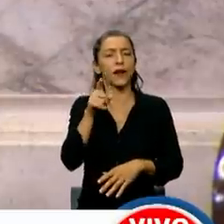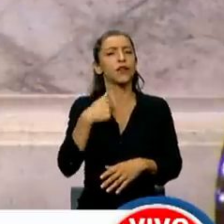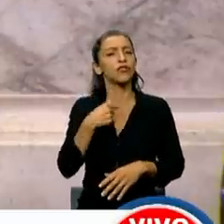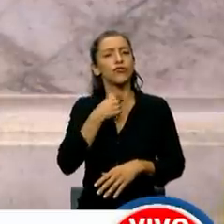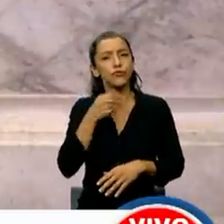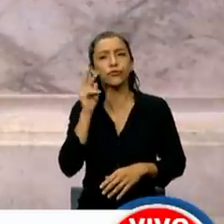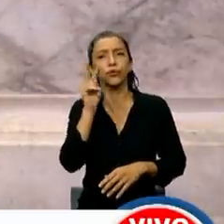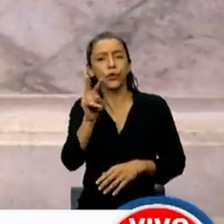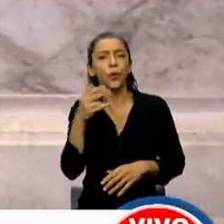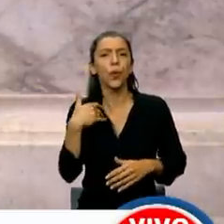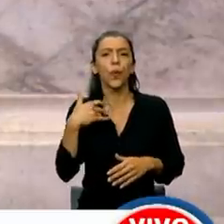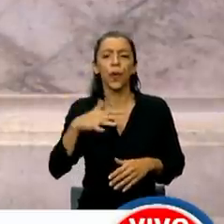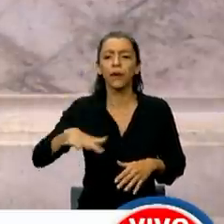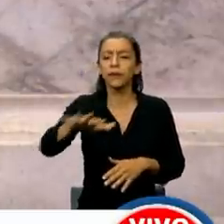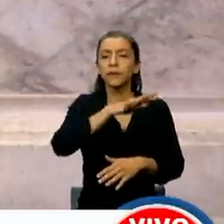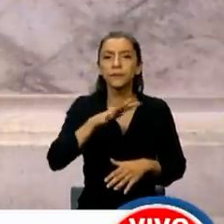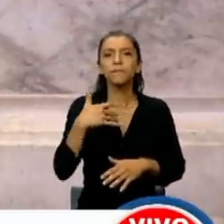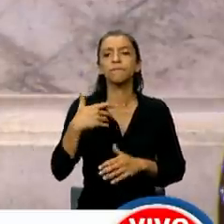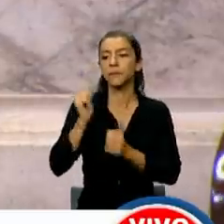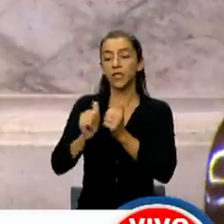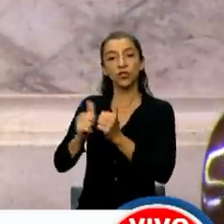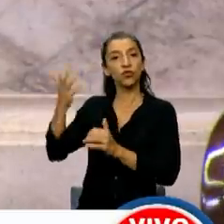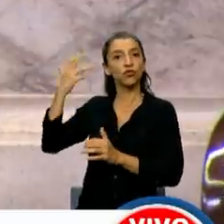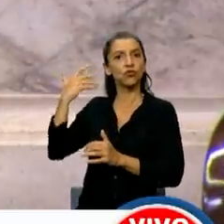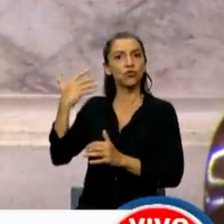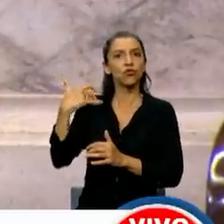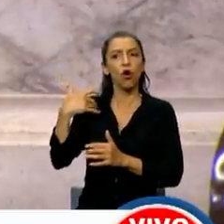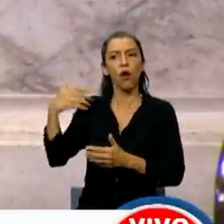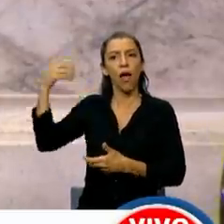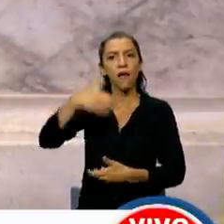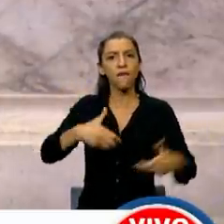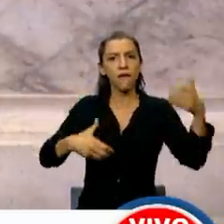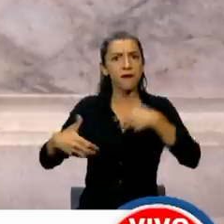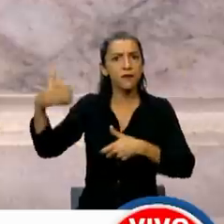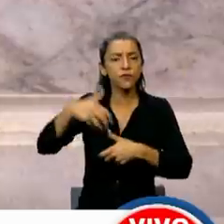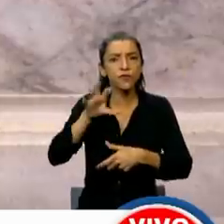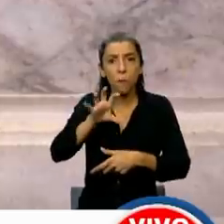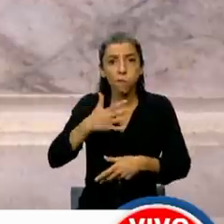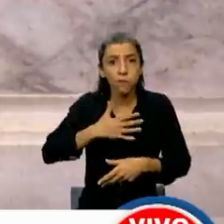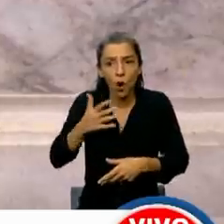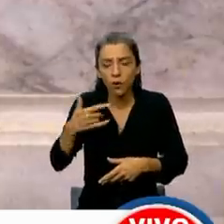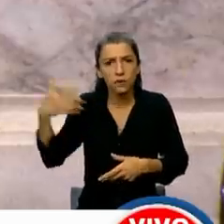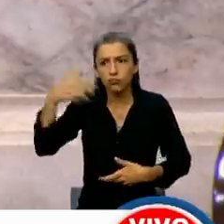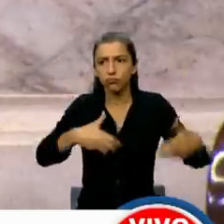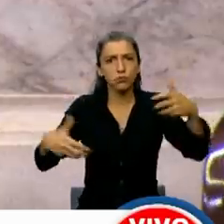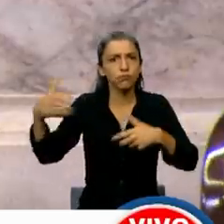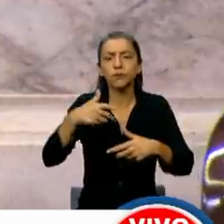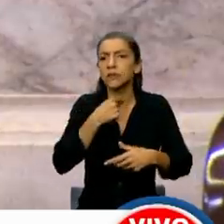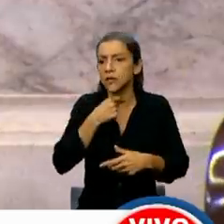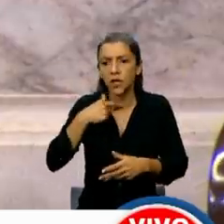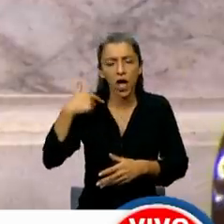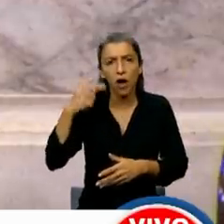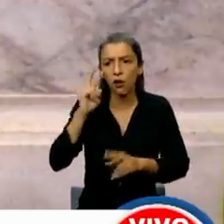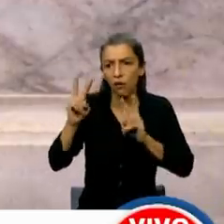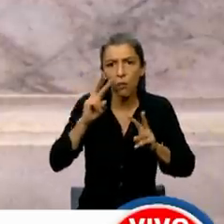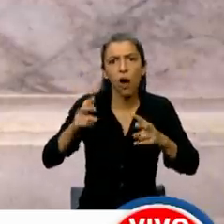seguir viendo el nivel histórico de inversión pública que está viendo en mi provincia que quiere seguir viendo los cientos